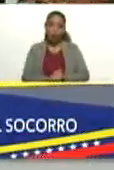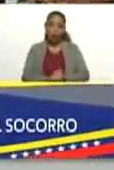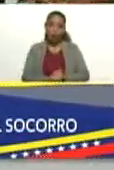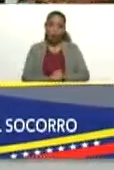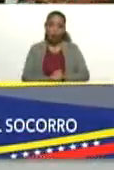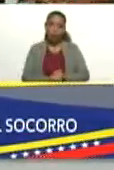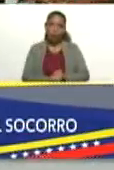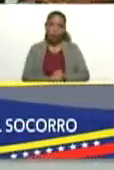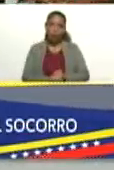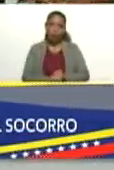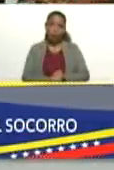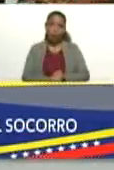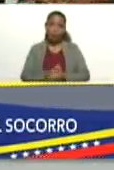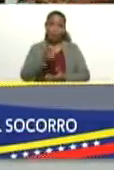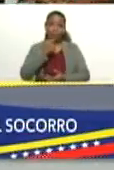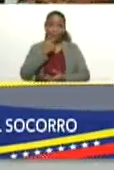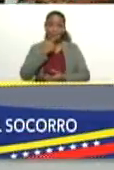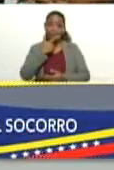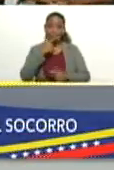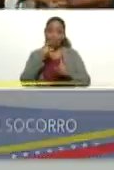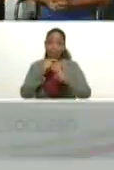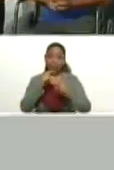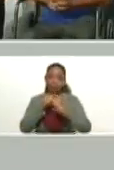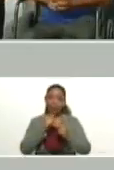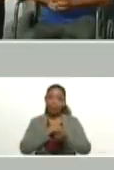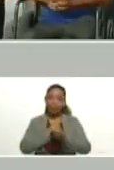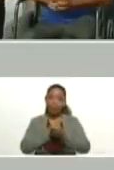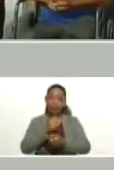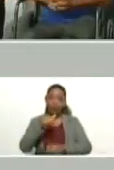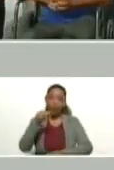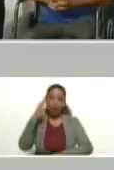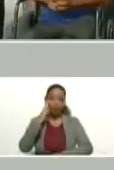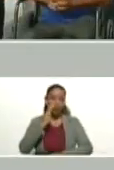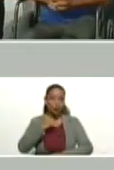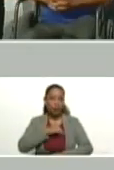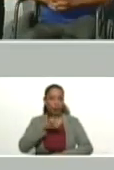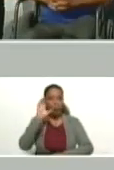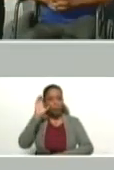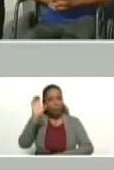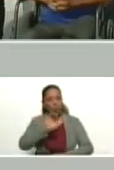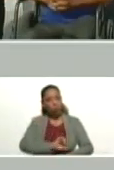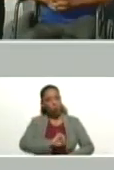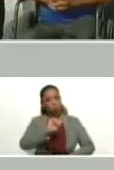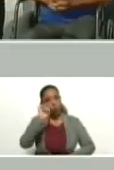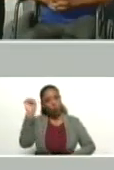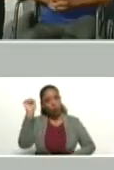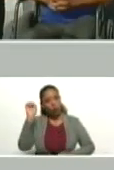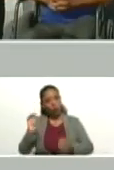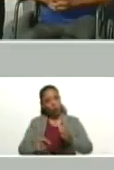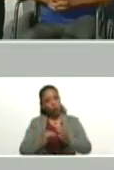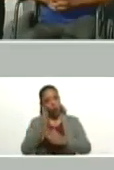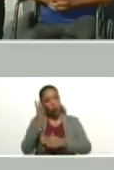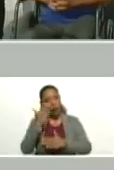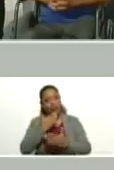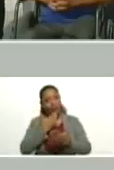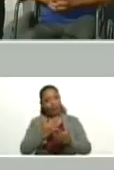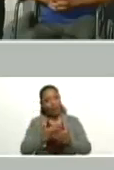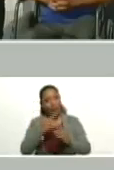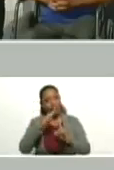Muy bonito el concepto. El amor en Bolívar, nuestro padre libertador, nuestro padre fundador. Bueno, muchas gracias,